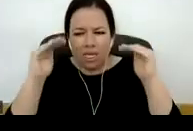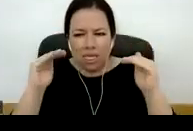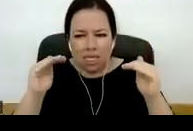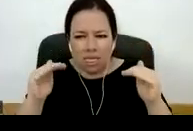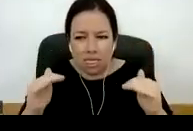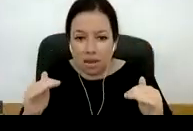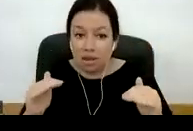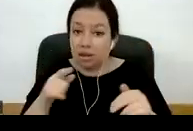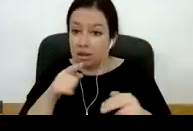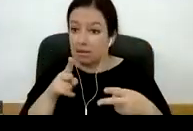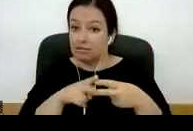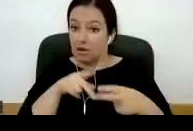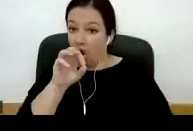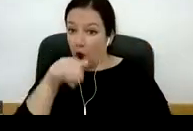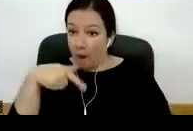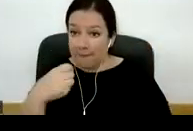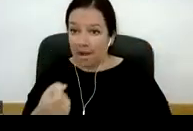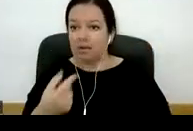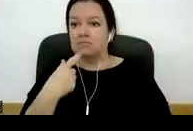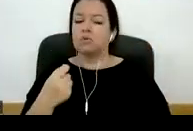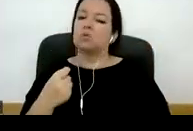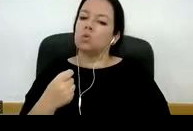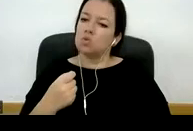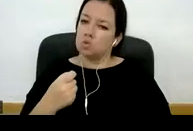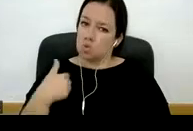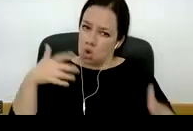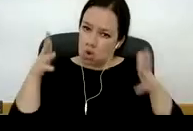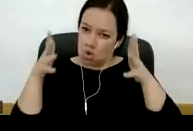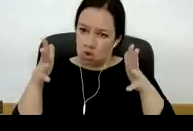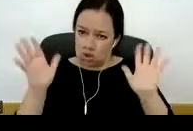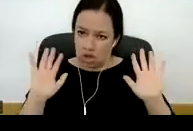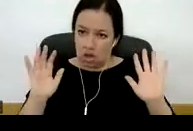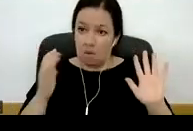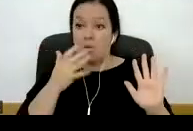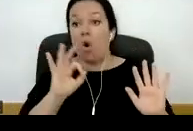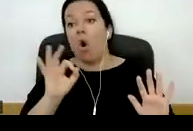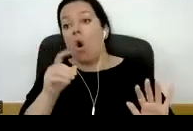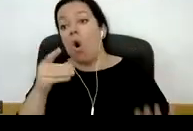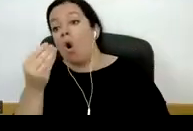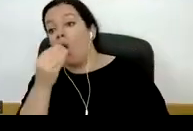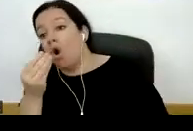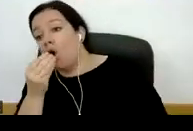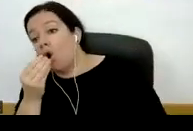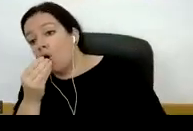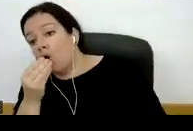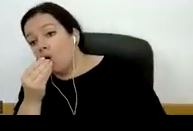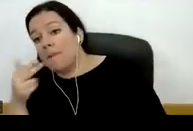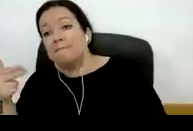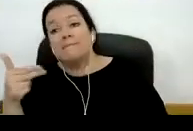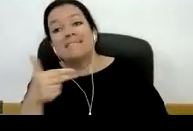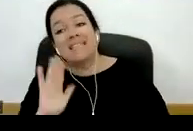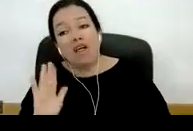tanto, yo creo que el Super Omega, si se lo pueden permitir, el Super Omega, a ver, la otra alternativa es comer pescado